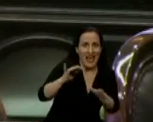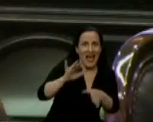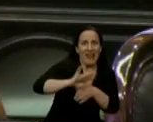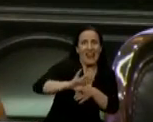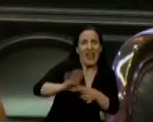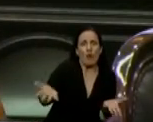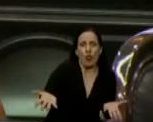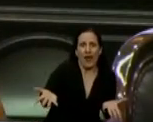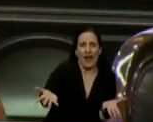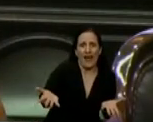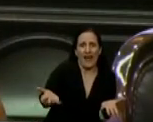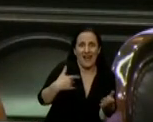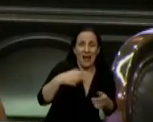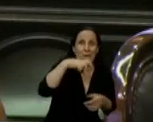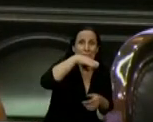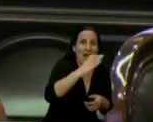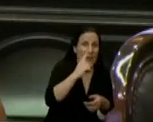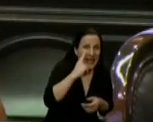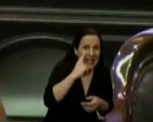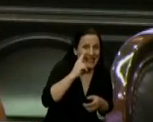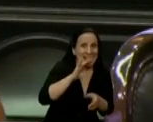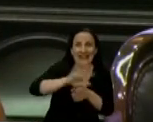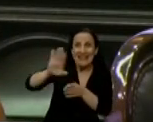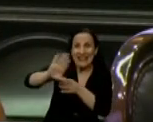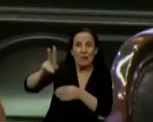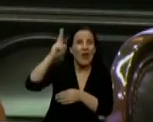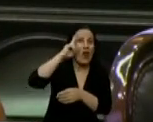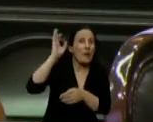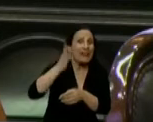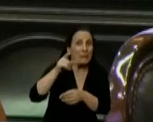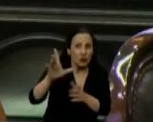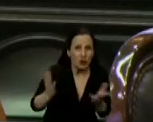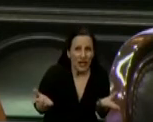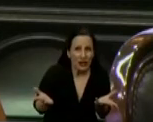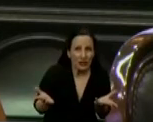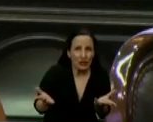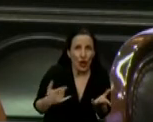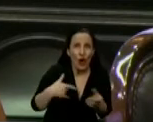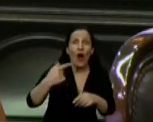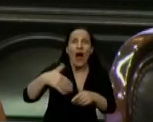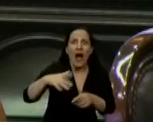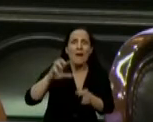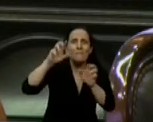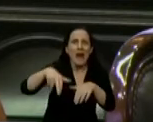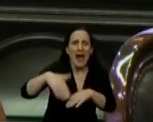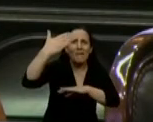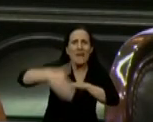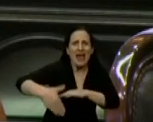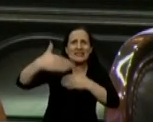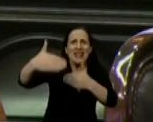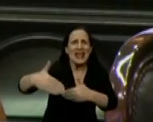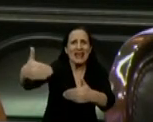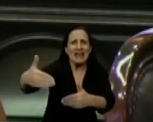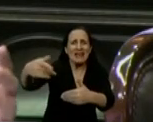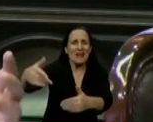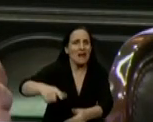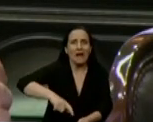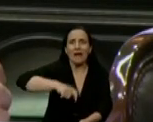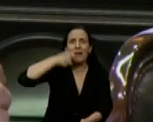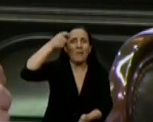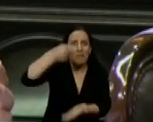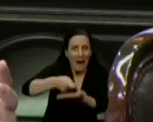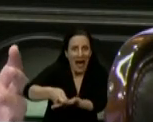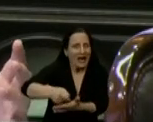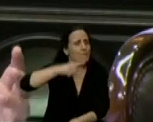vos estabas hablando, estamos viendo en vivo la sesión en el Congreso. Seguramente en un rato, en unas horas, se estará